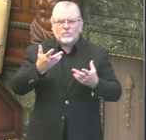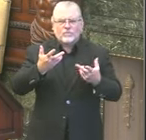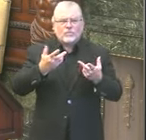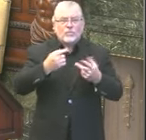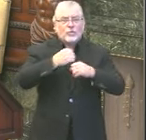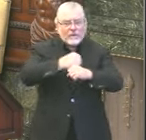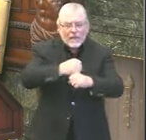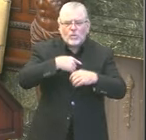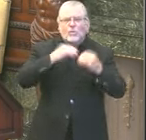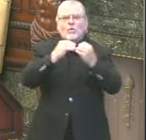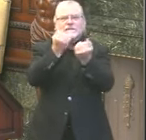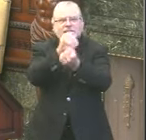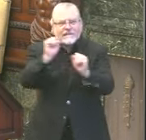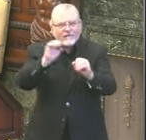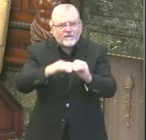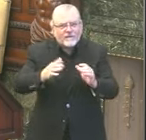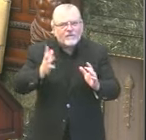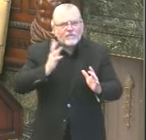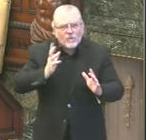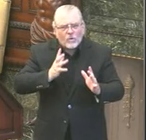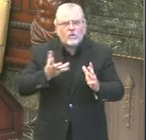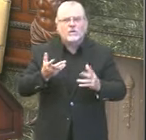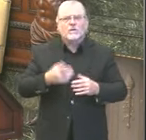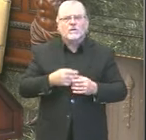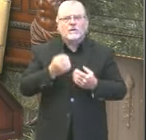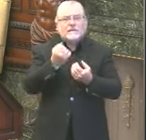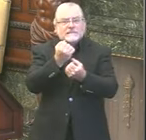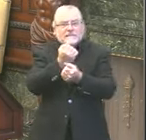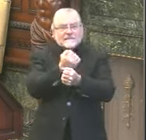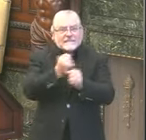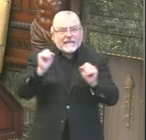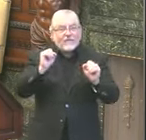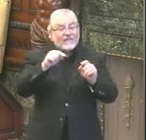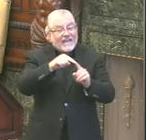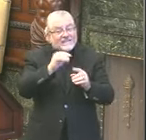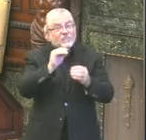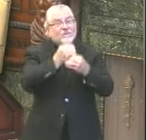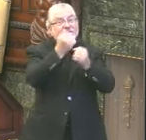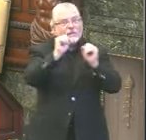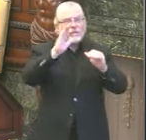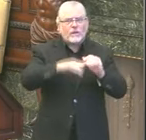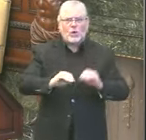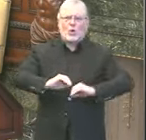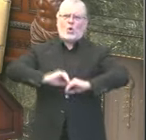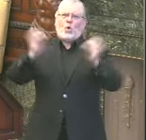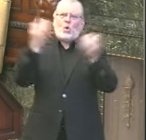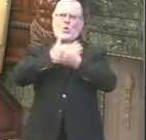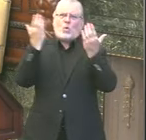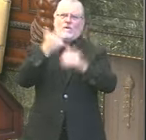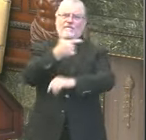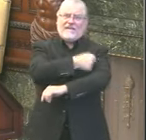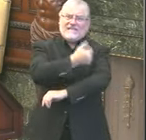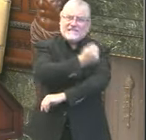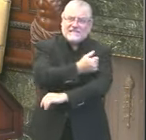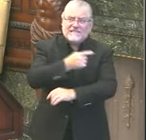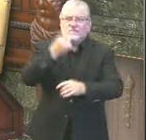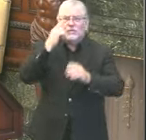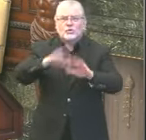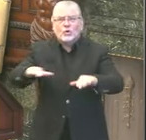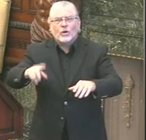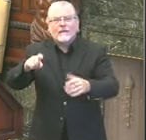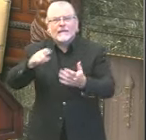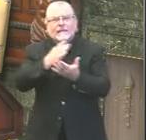your child at home and have that child be unvaccinated. Gracias por hacer esa pregunta. Efectivamente, nos preocupa el número de